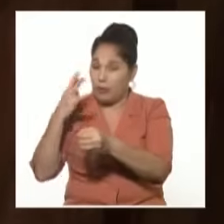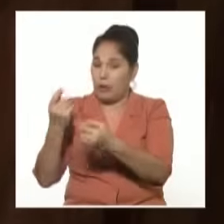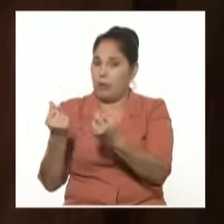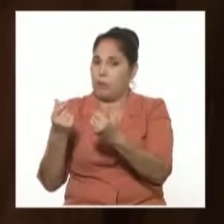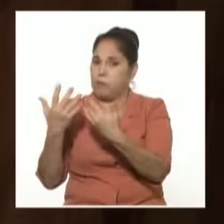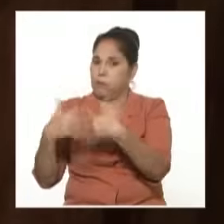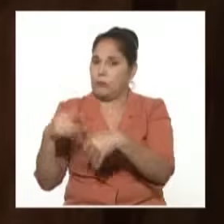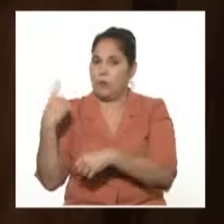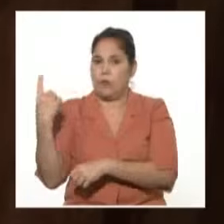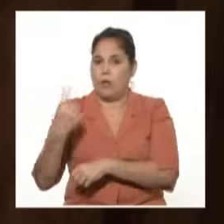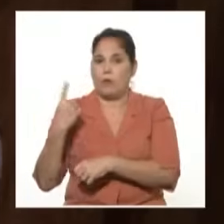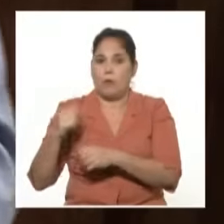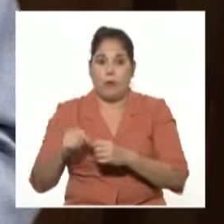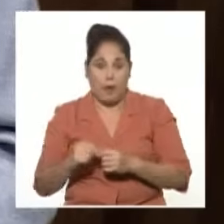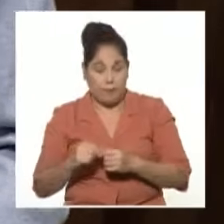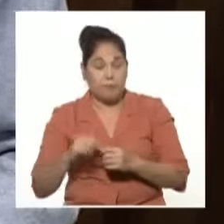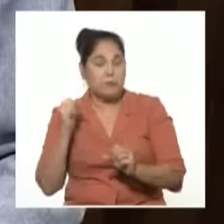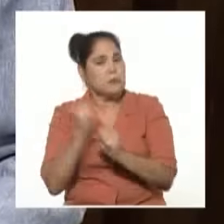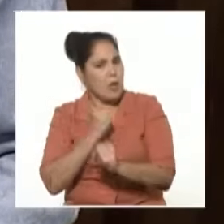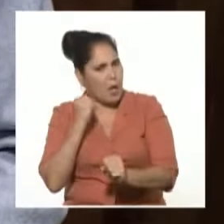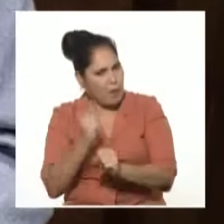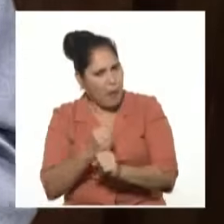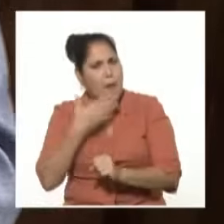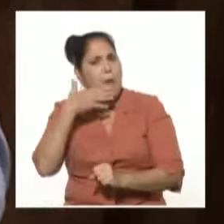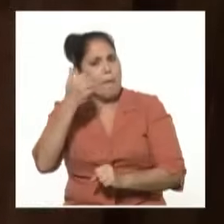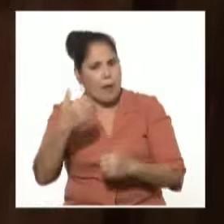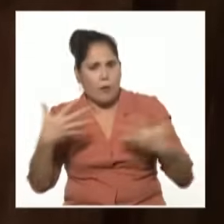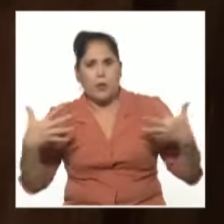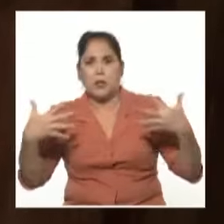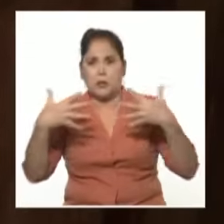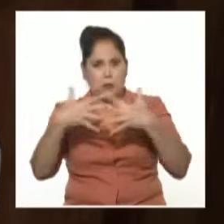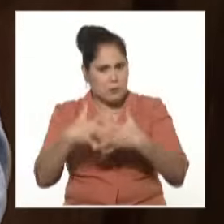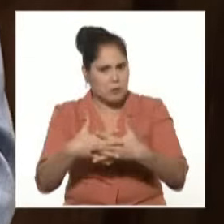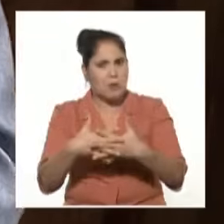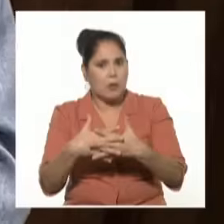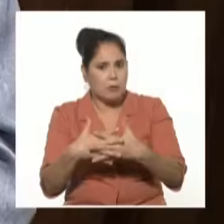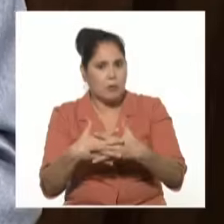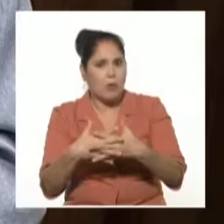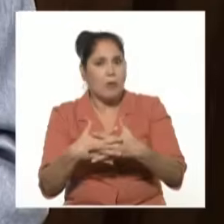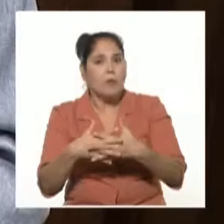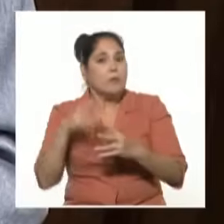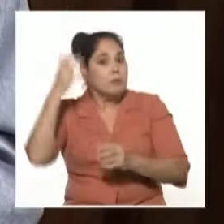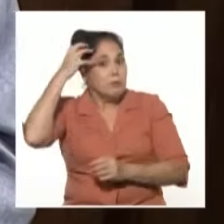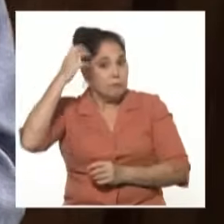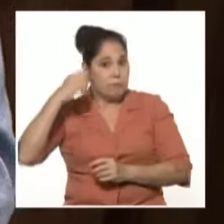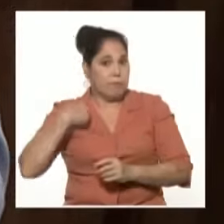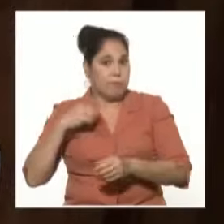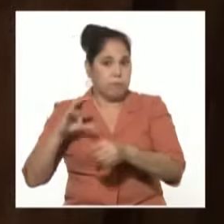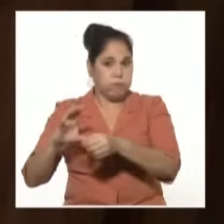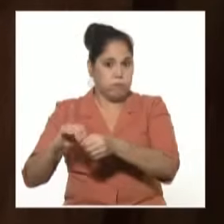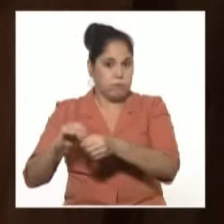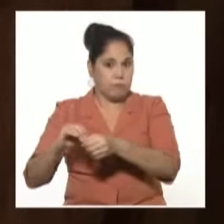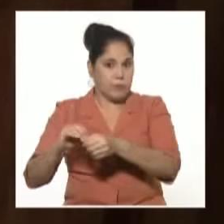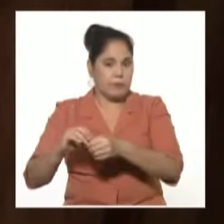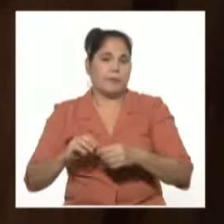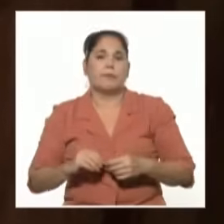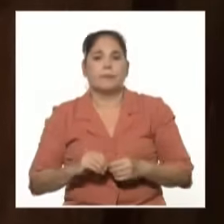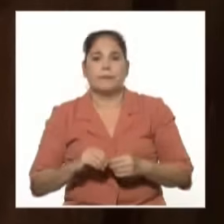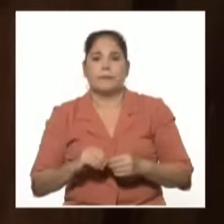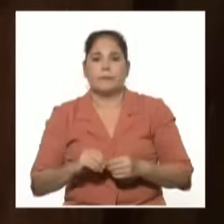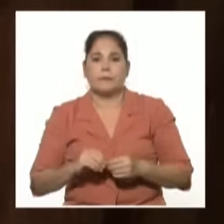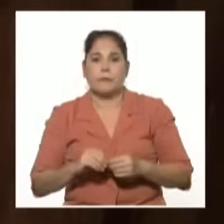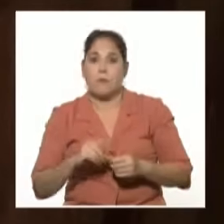producción nacional. Se trabajará en su mejor integración con el sector estatal. Desbloquear con agresividad y